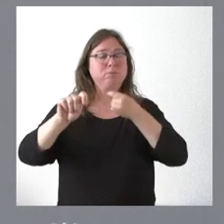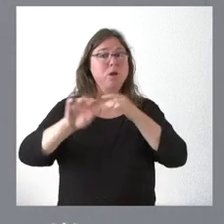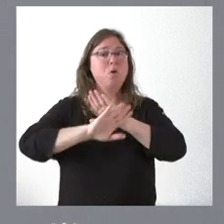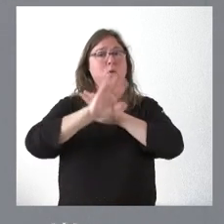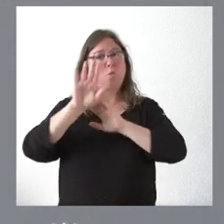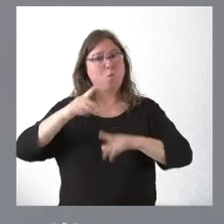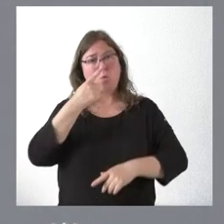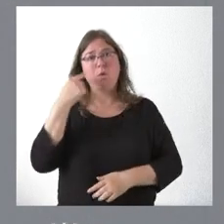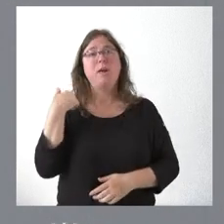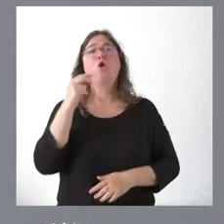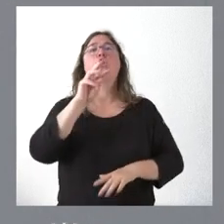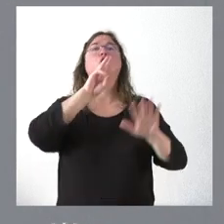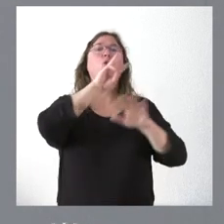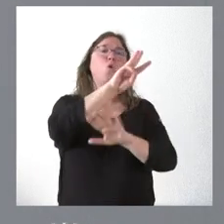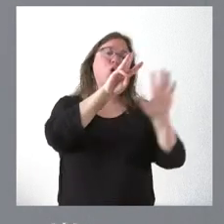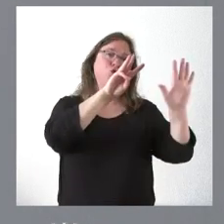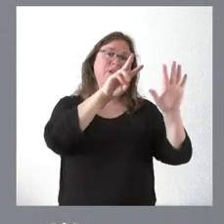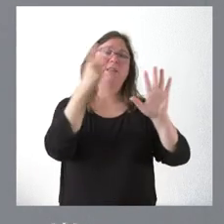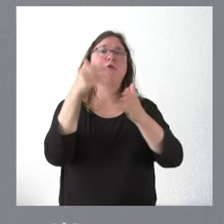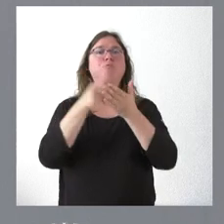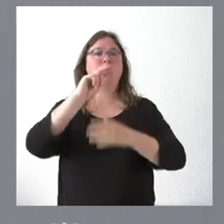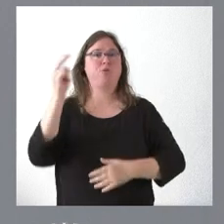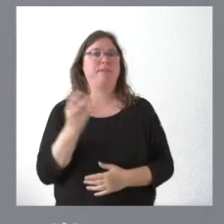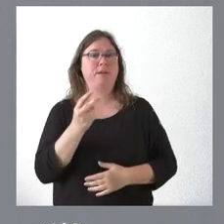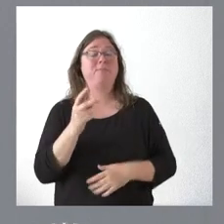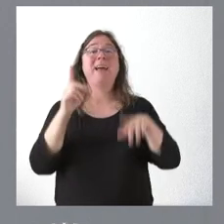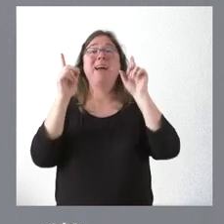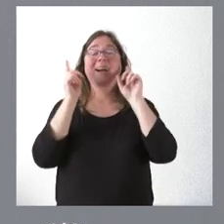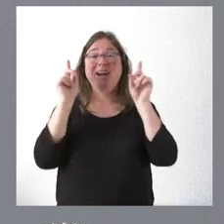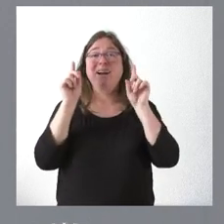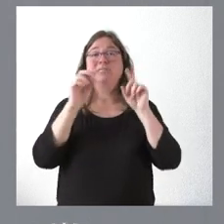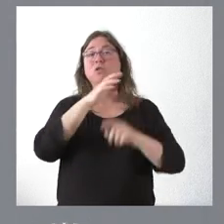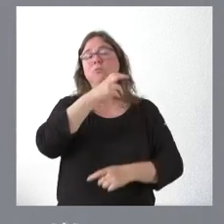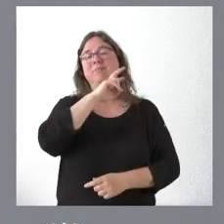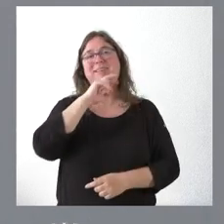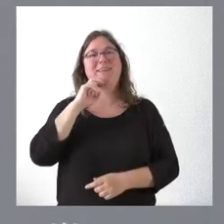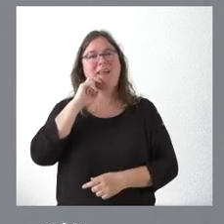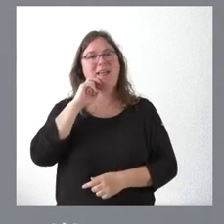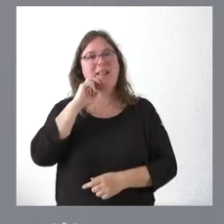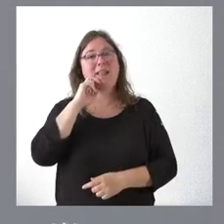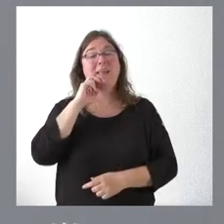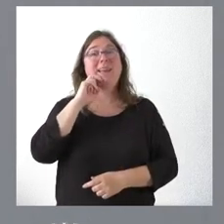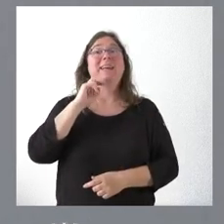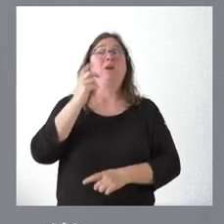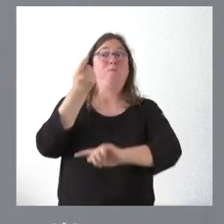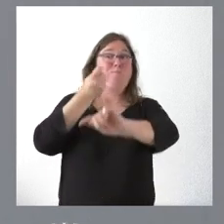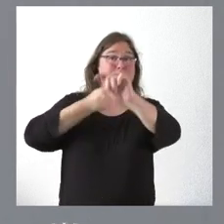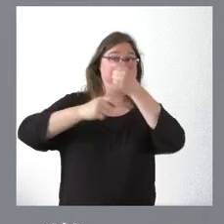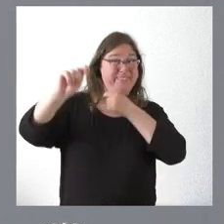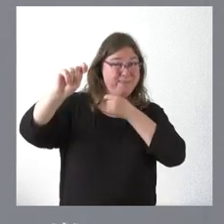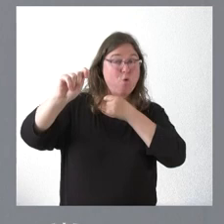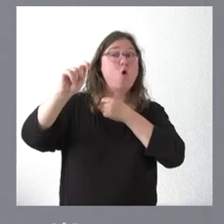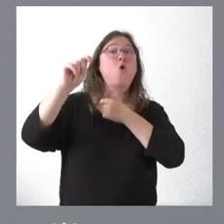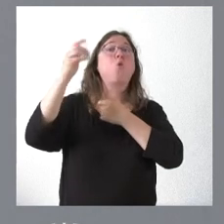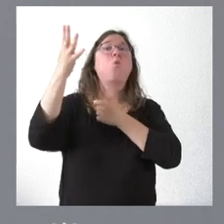año 82 millones de euros. En el caso de Israel exportamos cuatro veces más de lo que importamos,